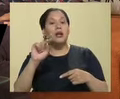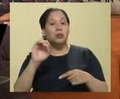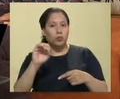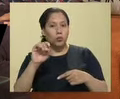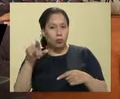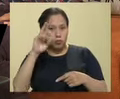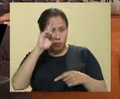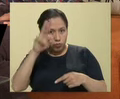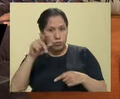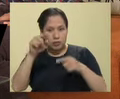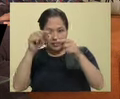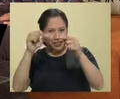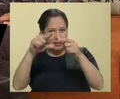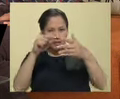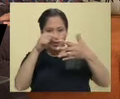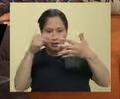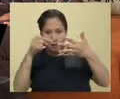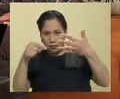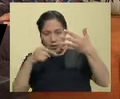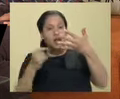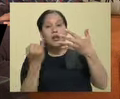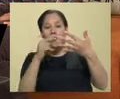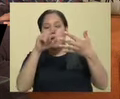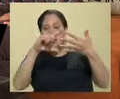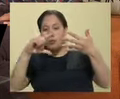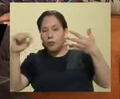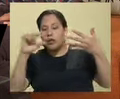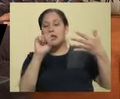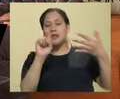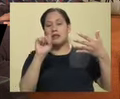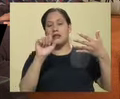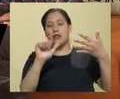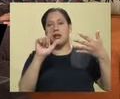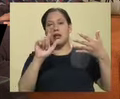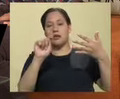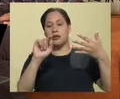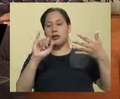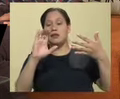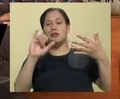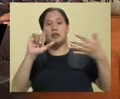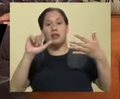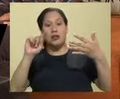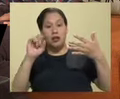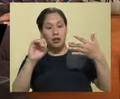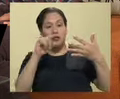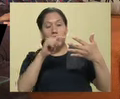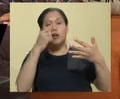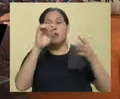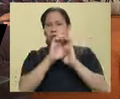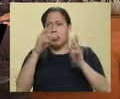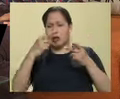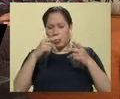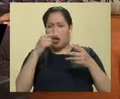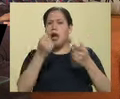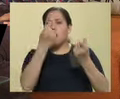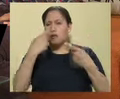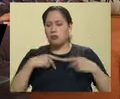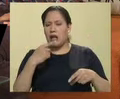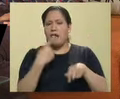Es familia. De alguna, sí, de alguna sustancia ahí que se usa muy frecuente para la diarrea que